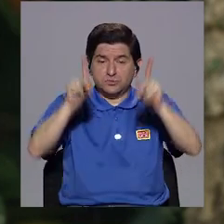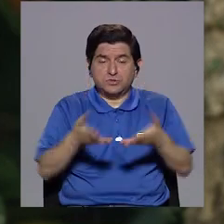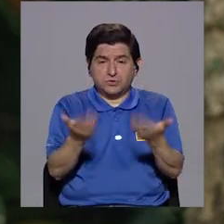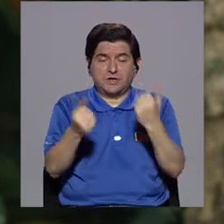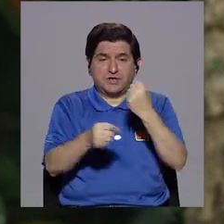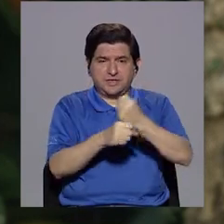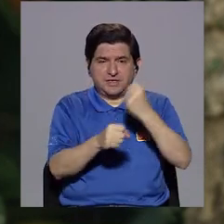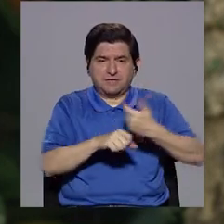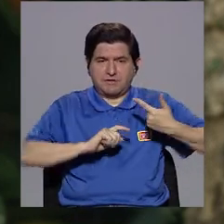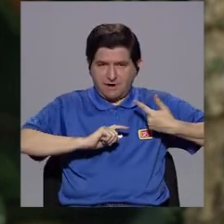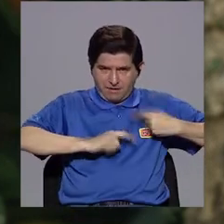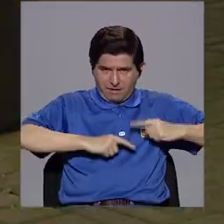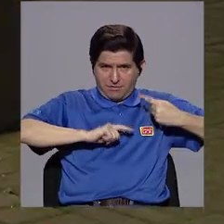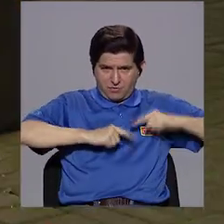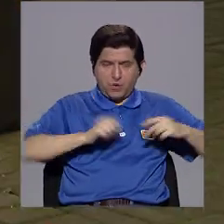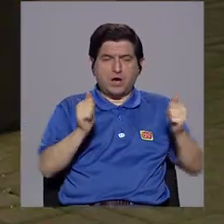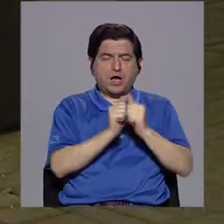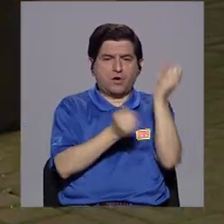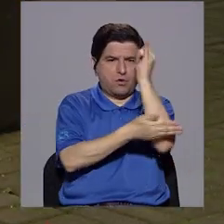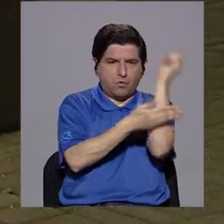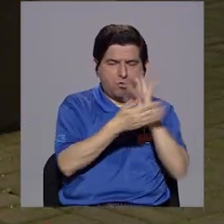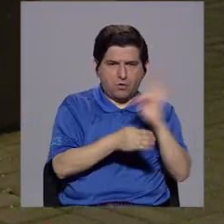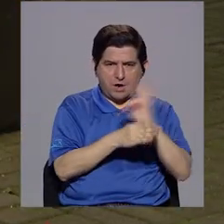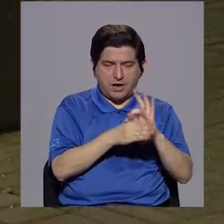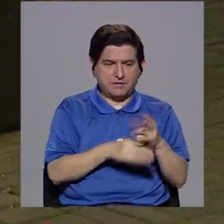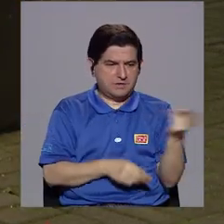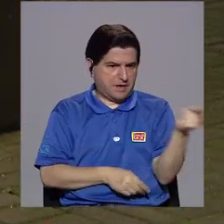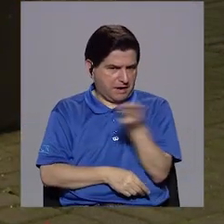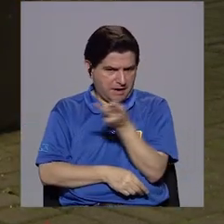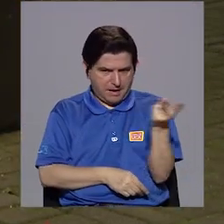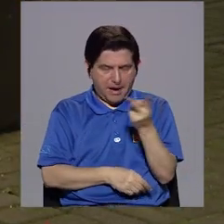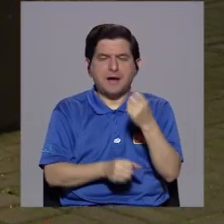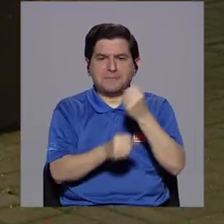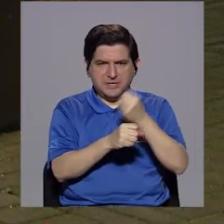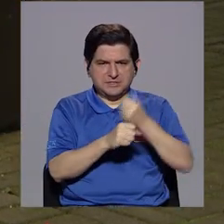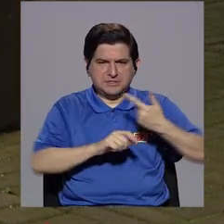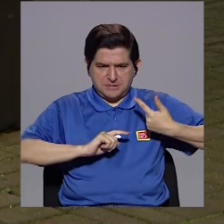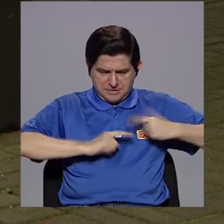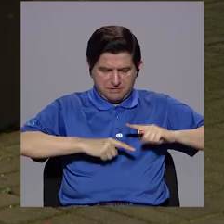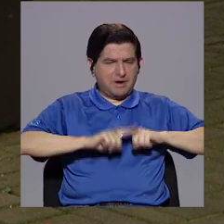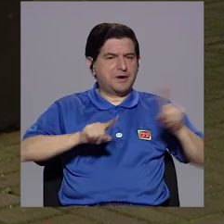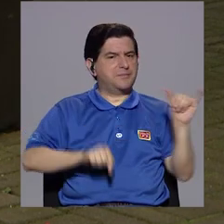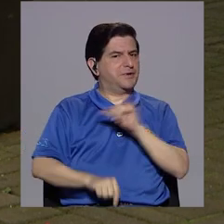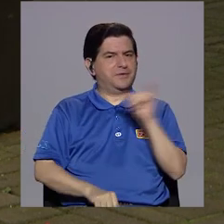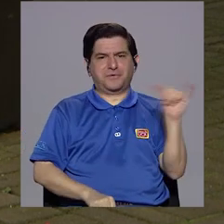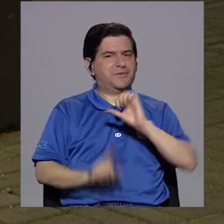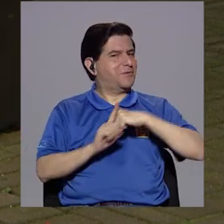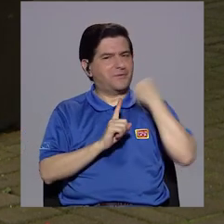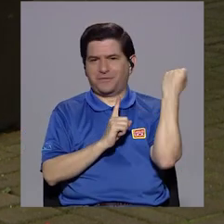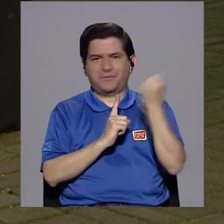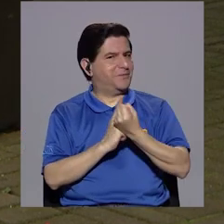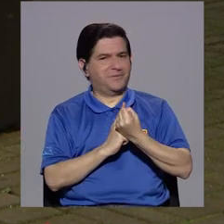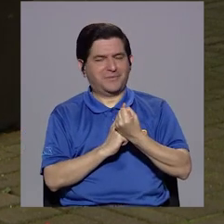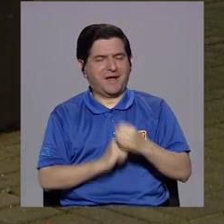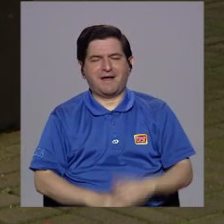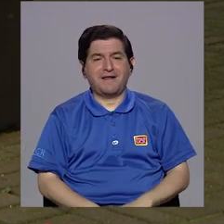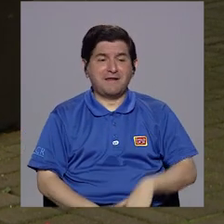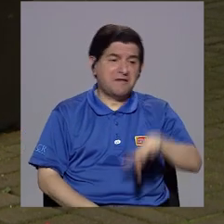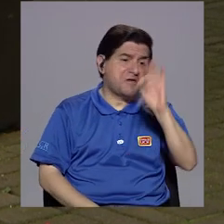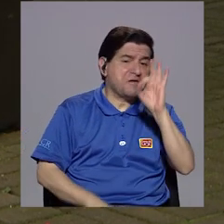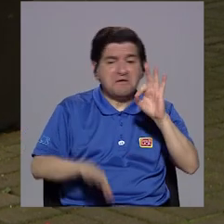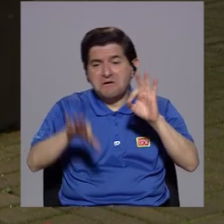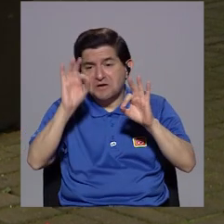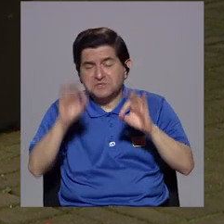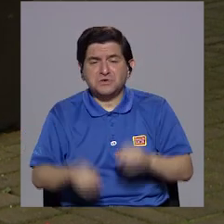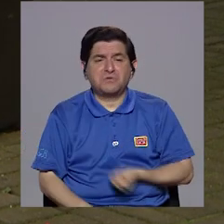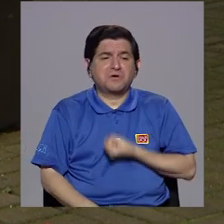personas que quieran trabajar el duelo con arteterapia, uh-huh. aunque uh-huh. las dos personas estén trabajando el duelo, no va a ser lo mismo y probablemente van a